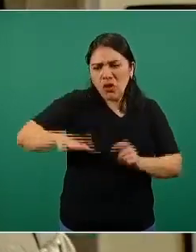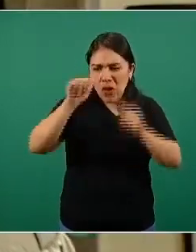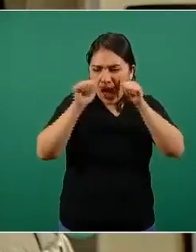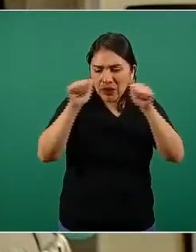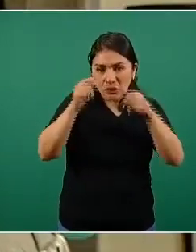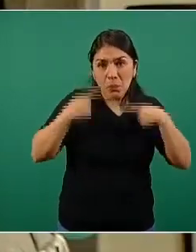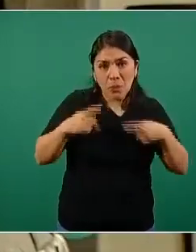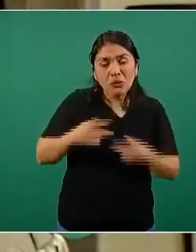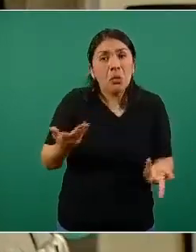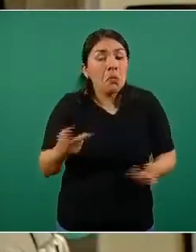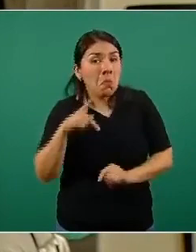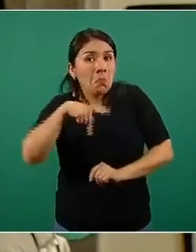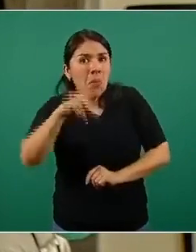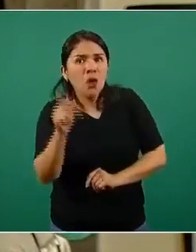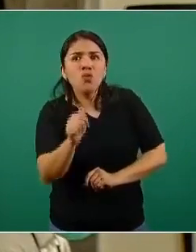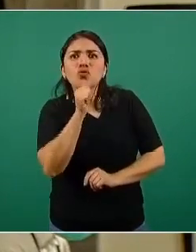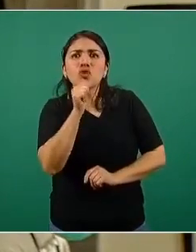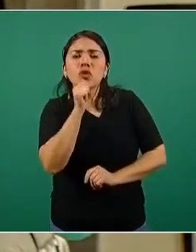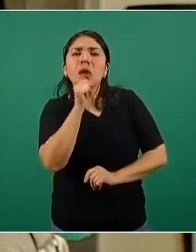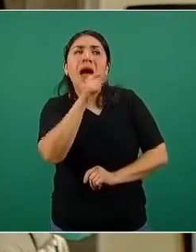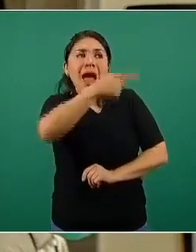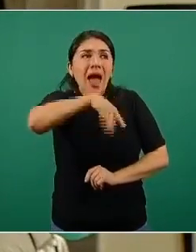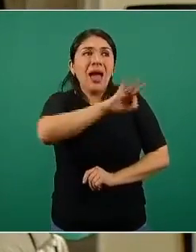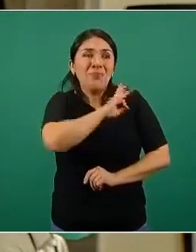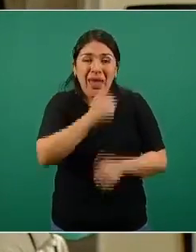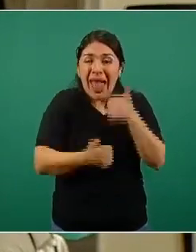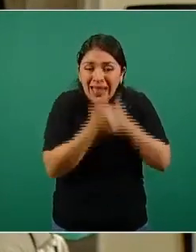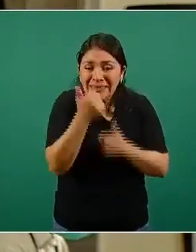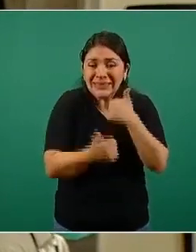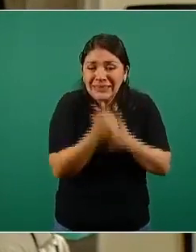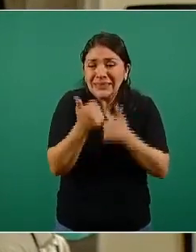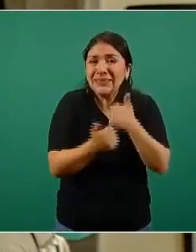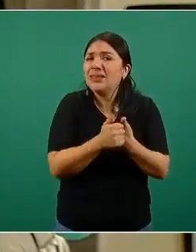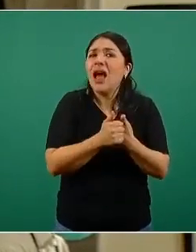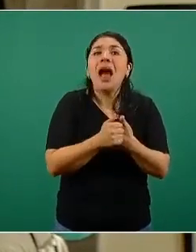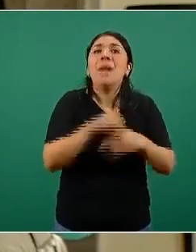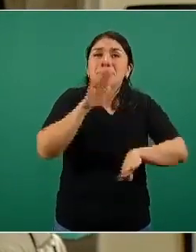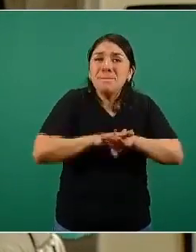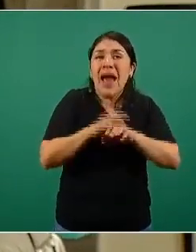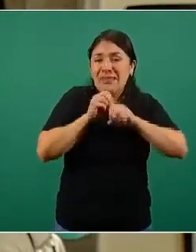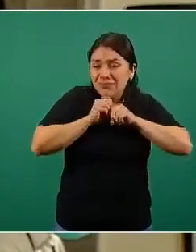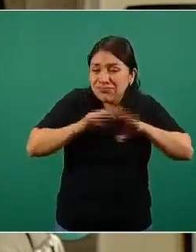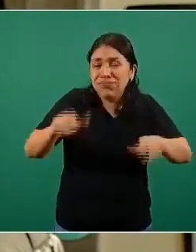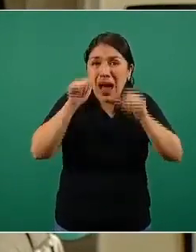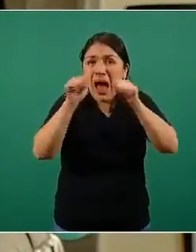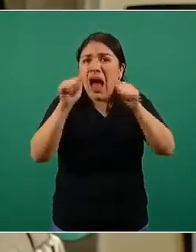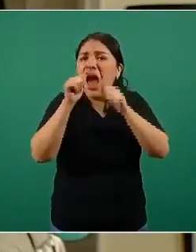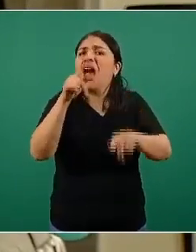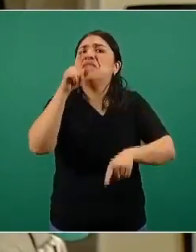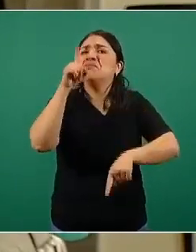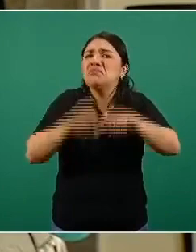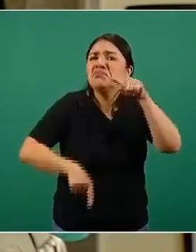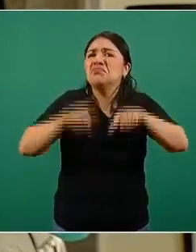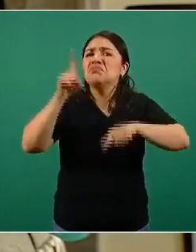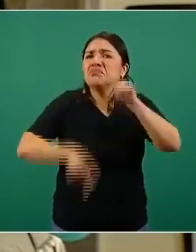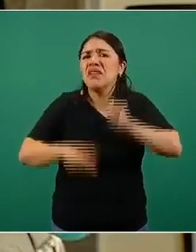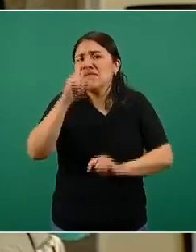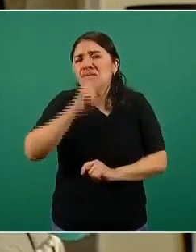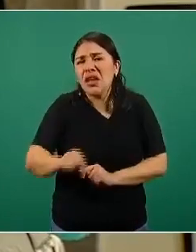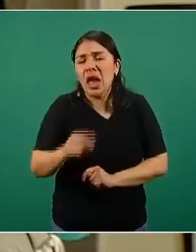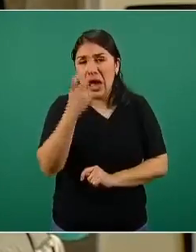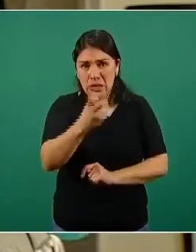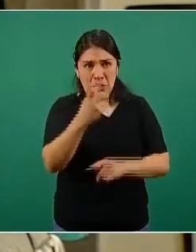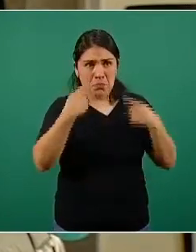pero no llegan al alcance que debe llegar. El personal del centro de salud se portó de